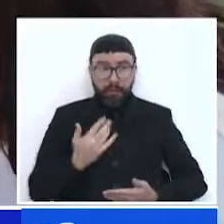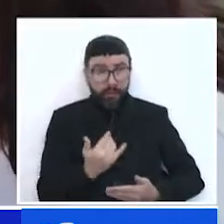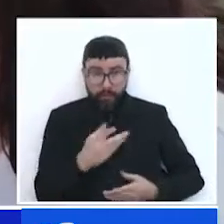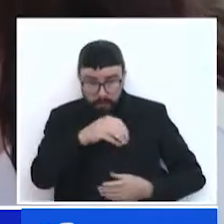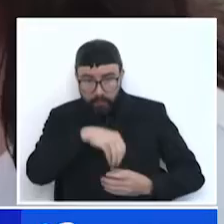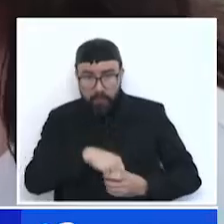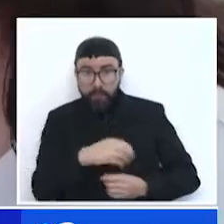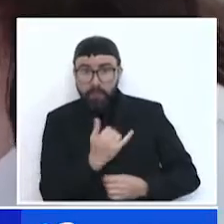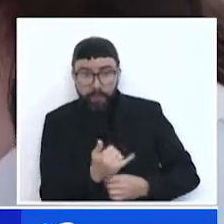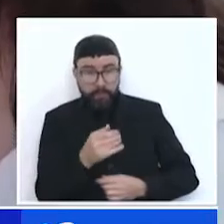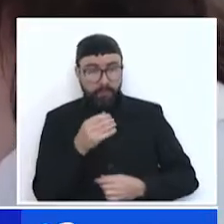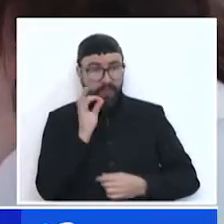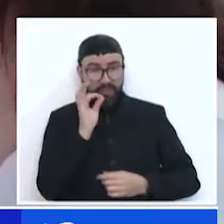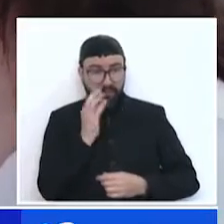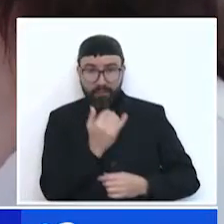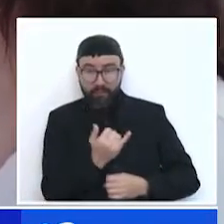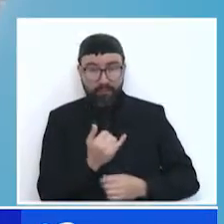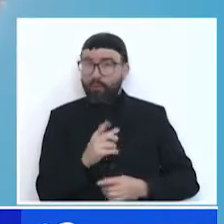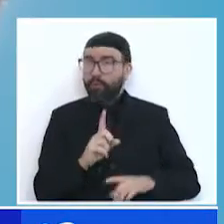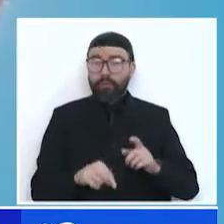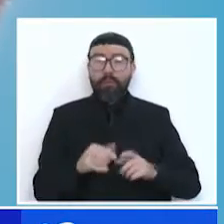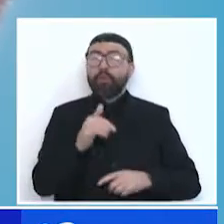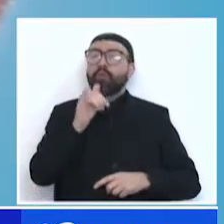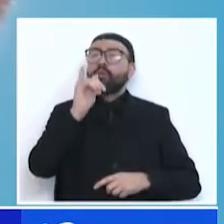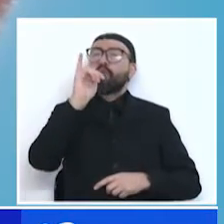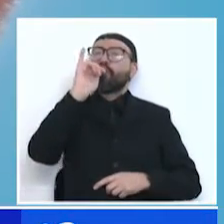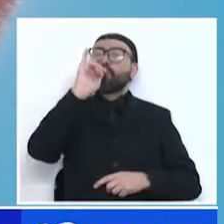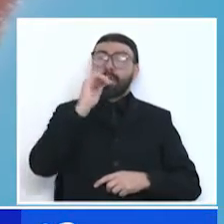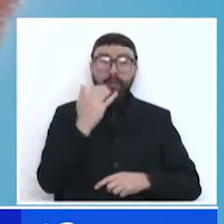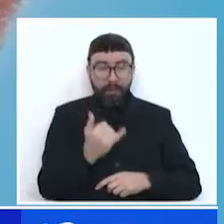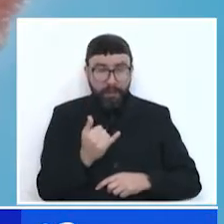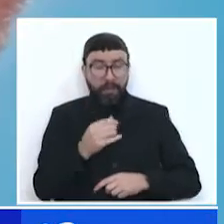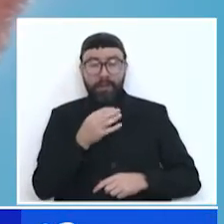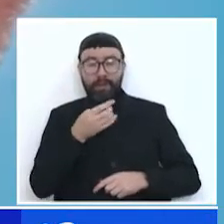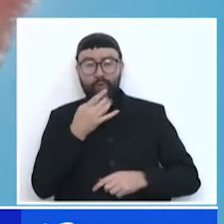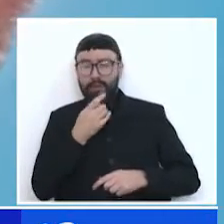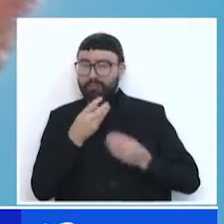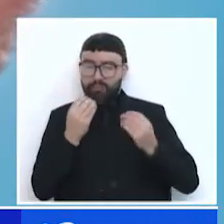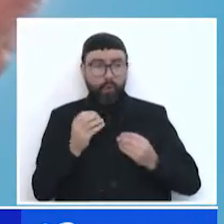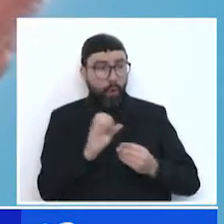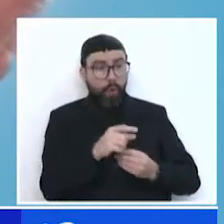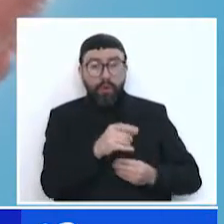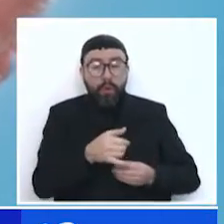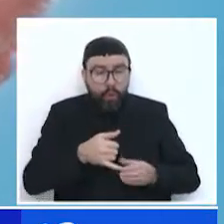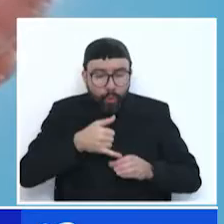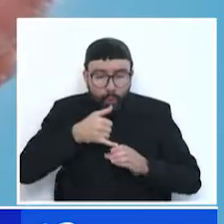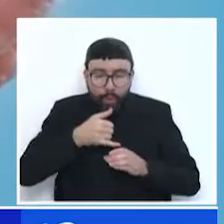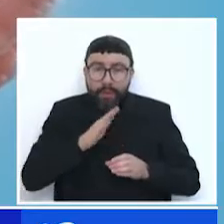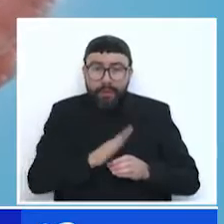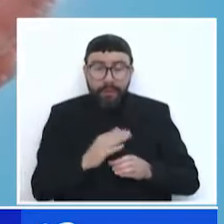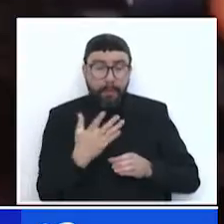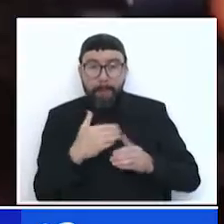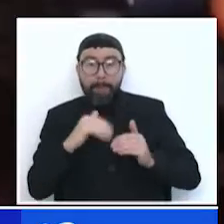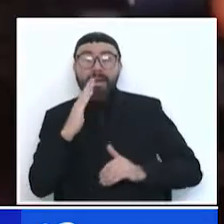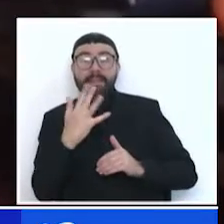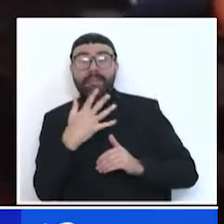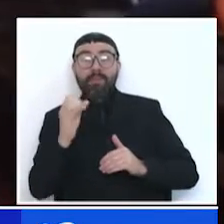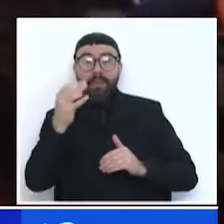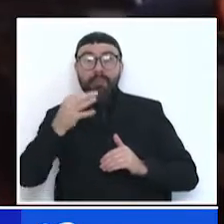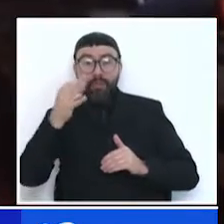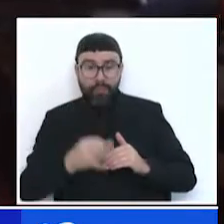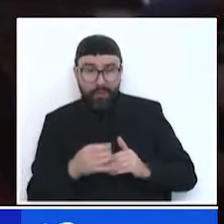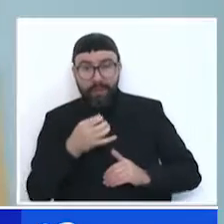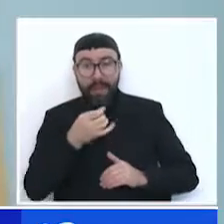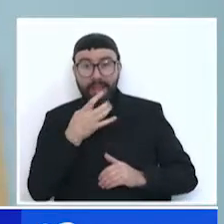tipo de bebidas azucaradas, bebidas con porcentaje de fruta inferior al 50%, ni alimentos con alto contenido de grasas